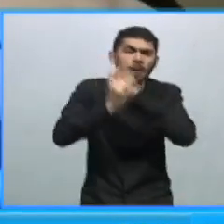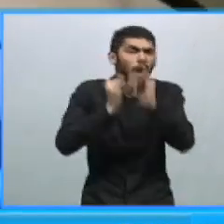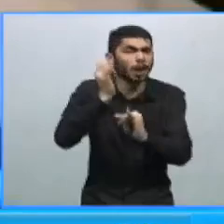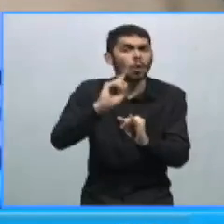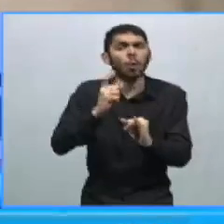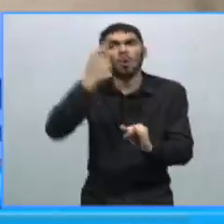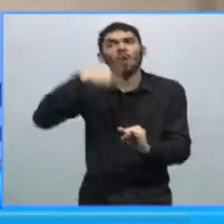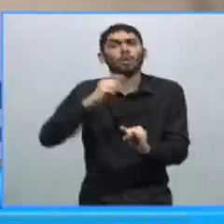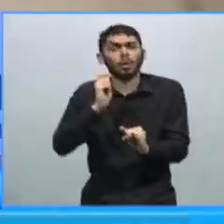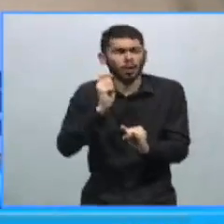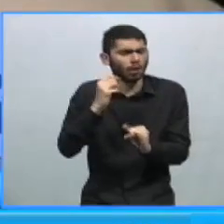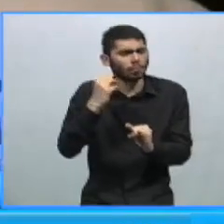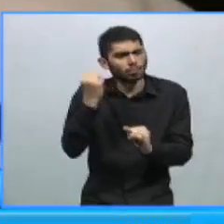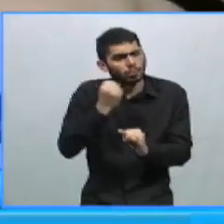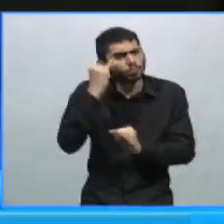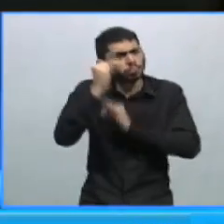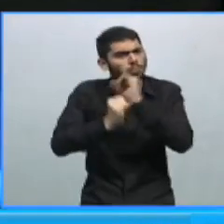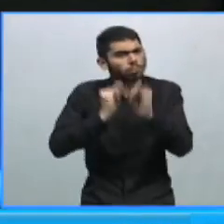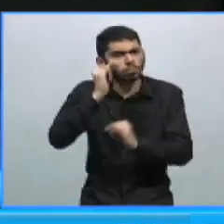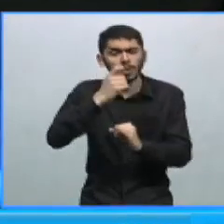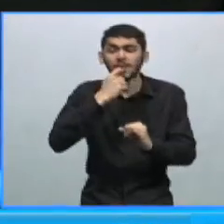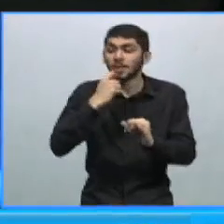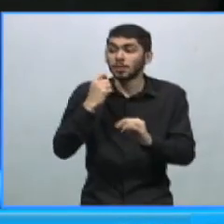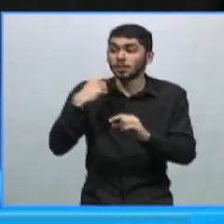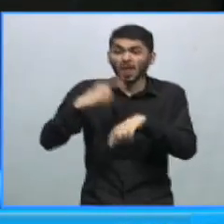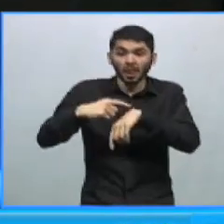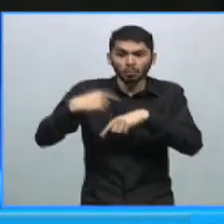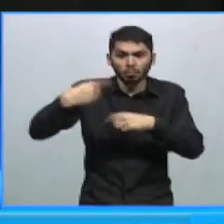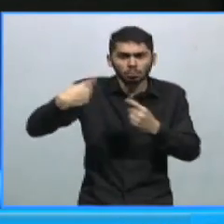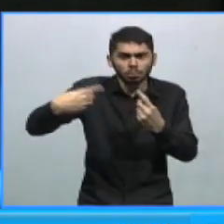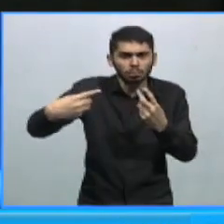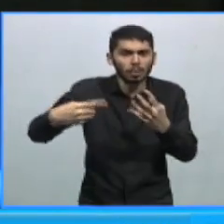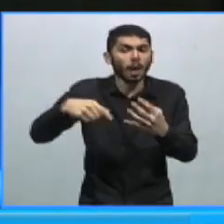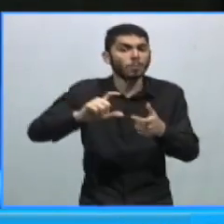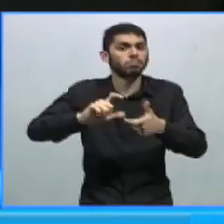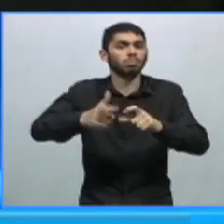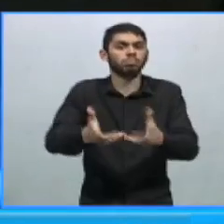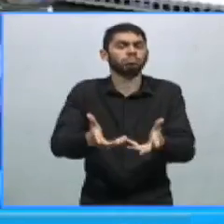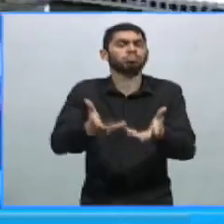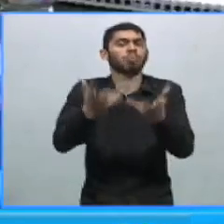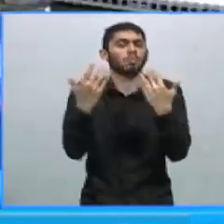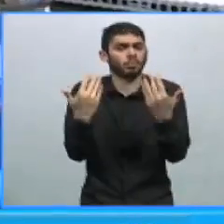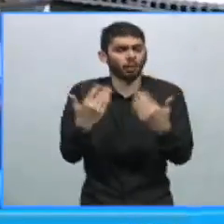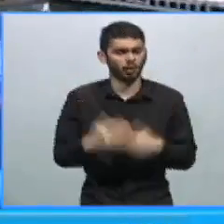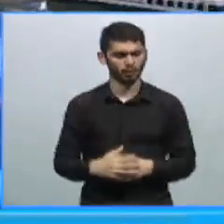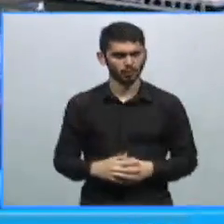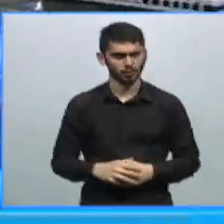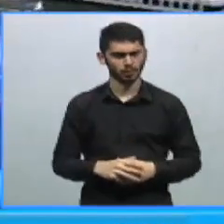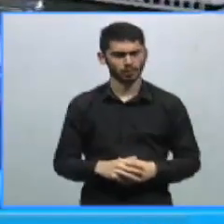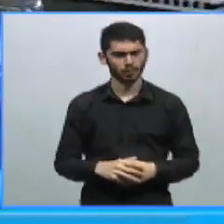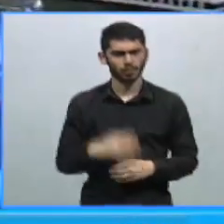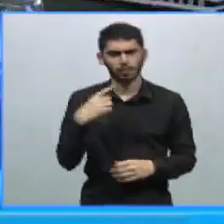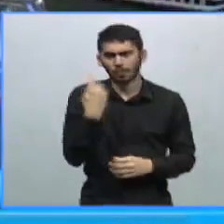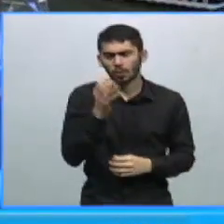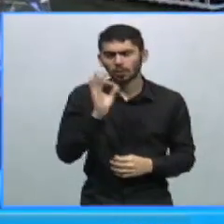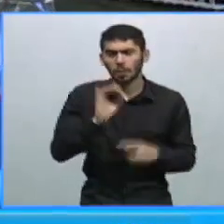tipo de cosas generan cambio cuando perduran en el tiempo y para eso tienen que estar eh independientes de los nombres propios sabemos que no todos van